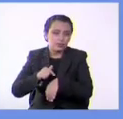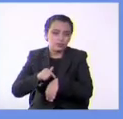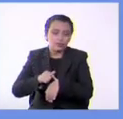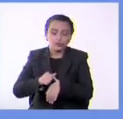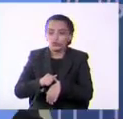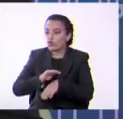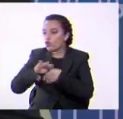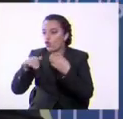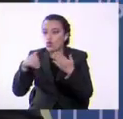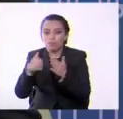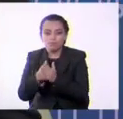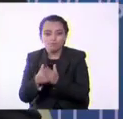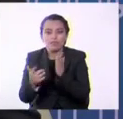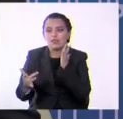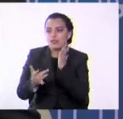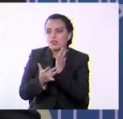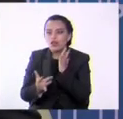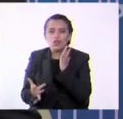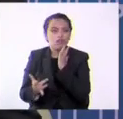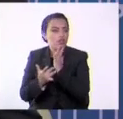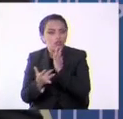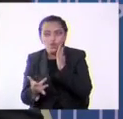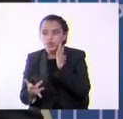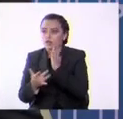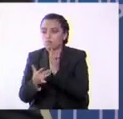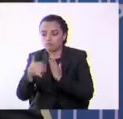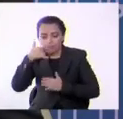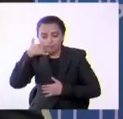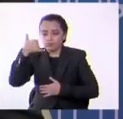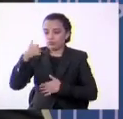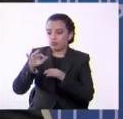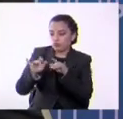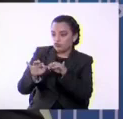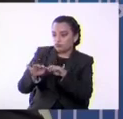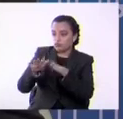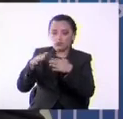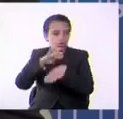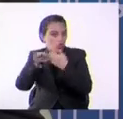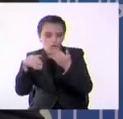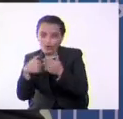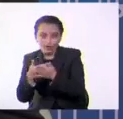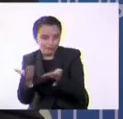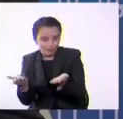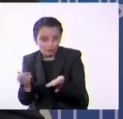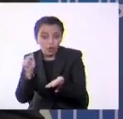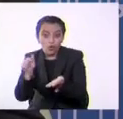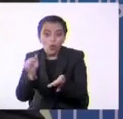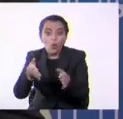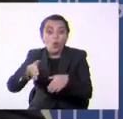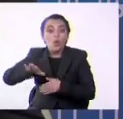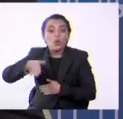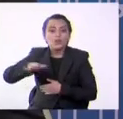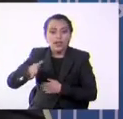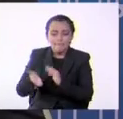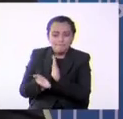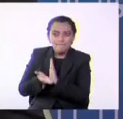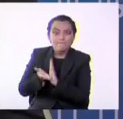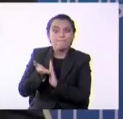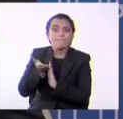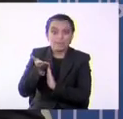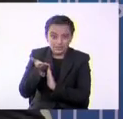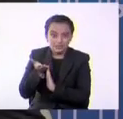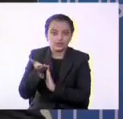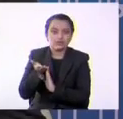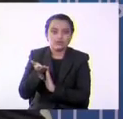Adaptan las empresas las tecnologías para la producción con la idea de optimizar la producción, pero a la